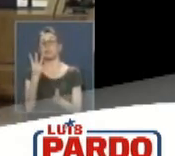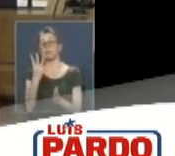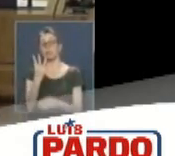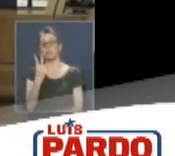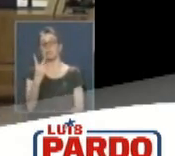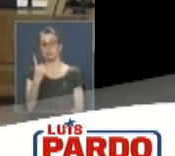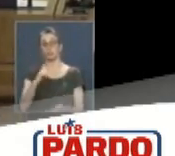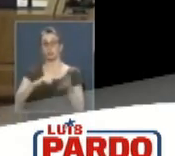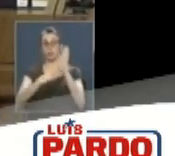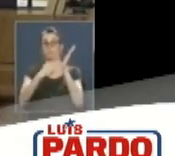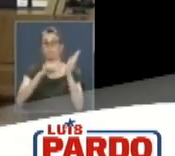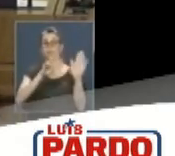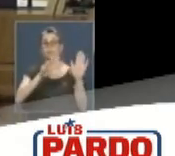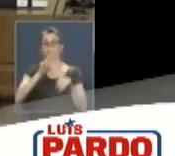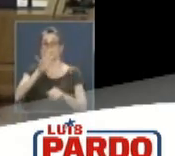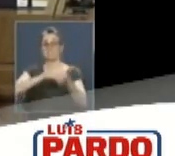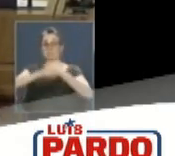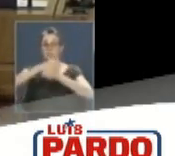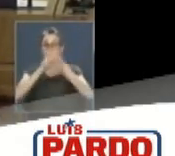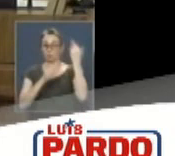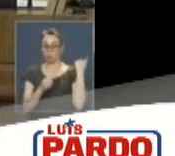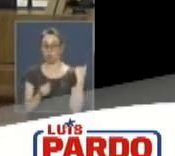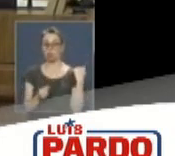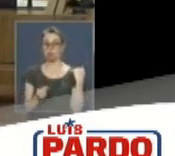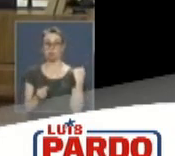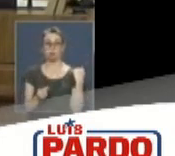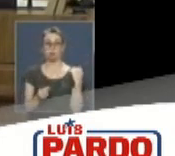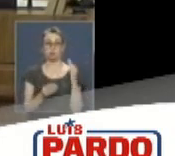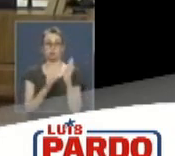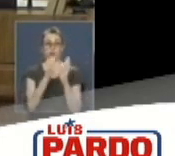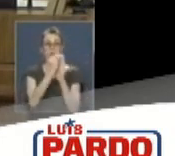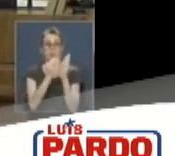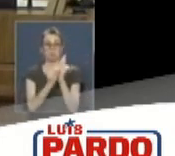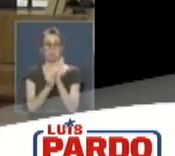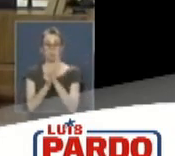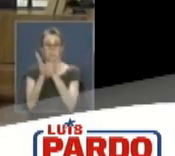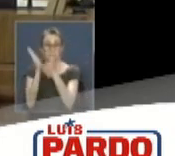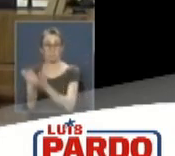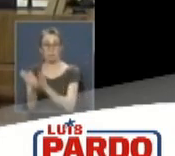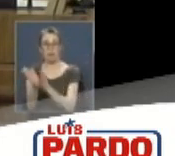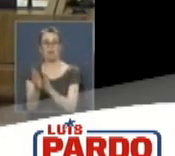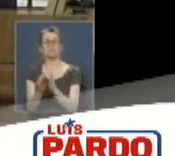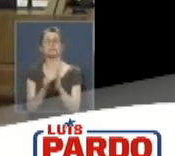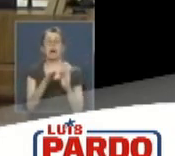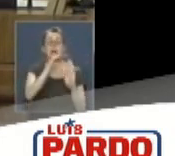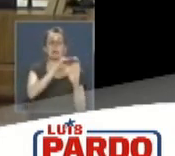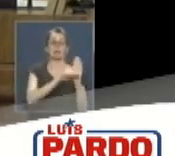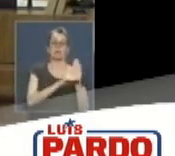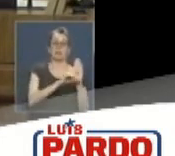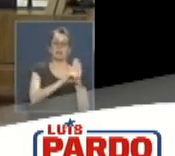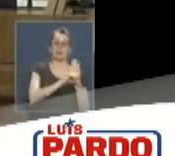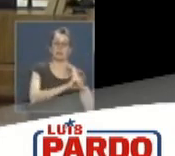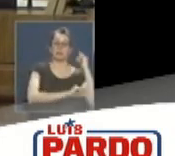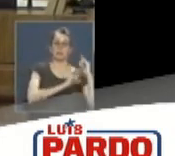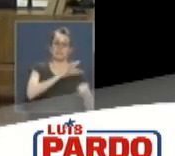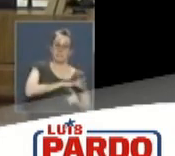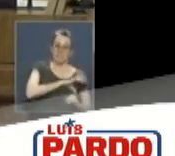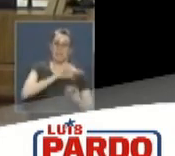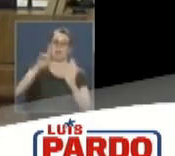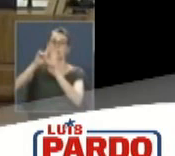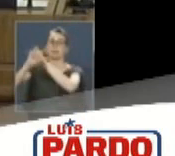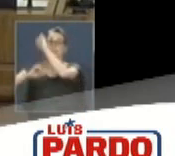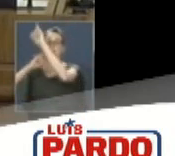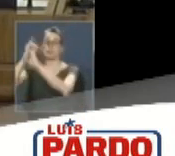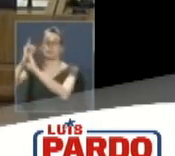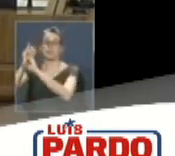1925, se han introducido fuertes endurecimientos, no solo los estándares nacionales, sino que internacionales para